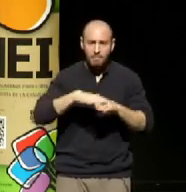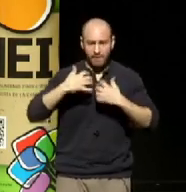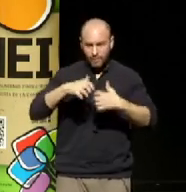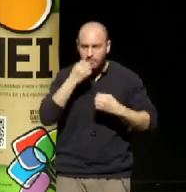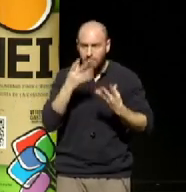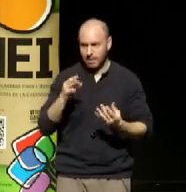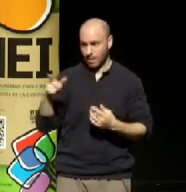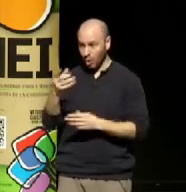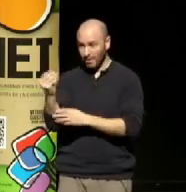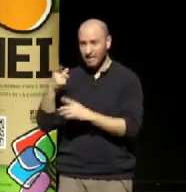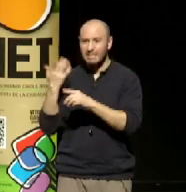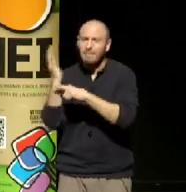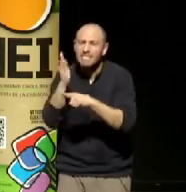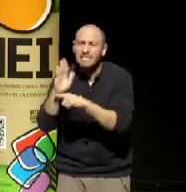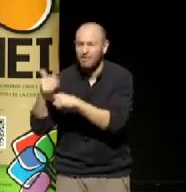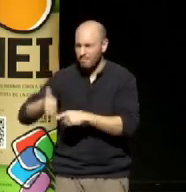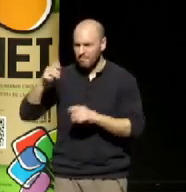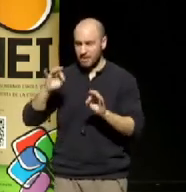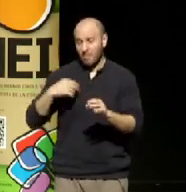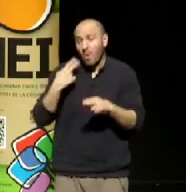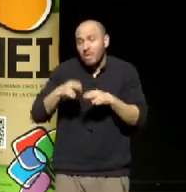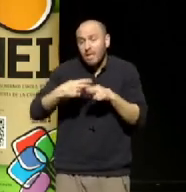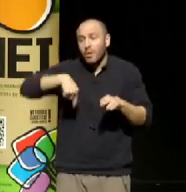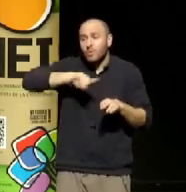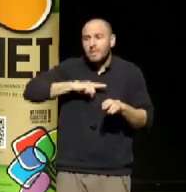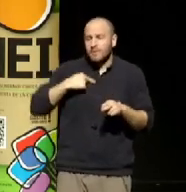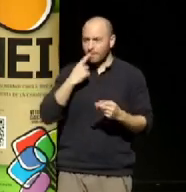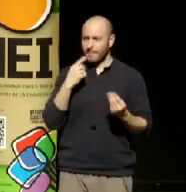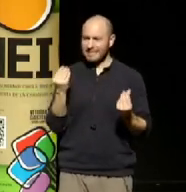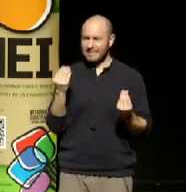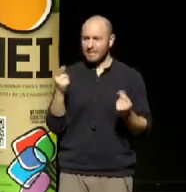representación. Y nuestra política, yo tengo la impresión de que en muchas cosas les ha salido demasiadas canas.